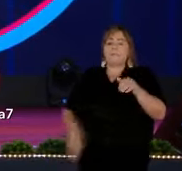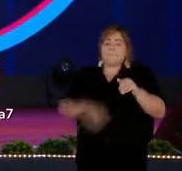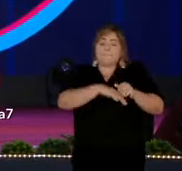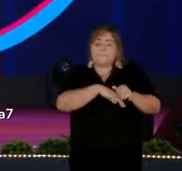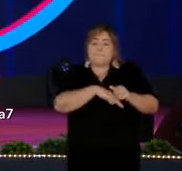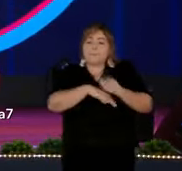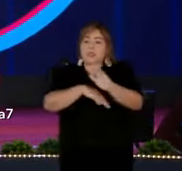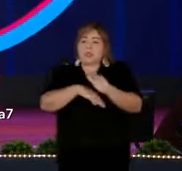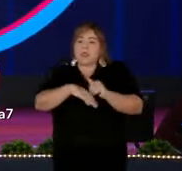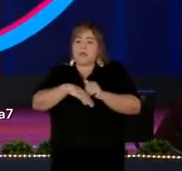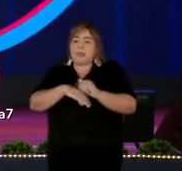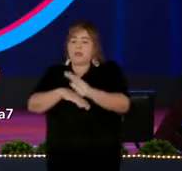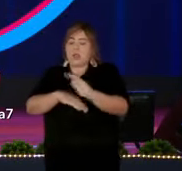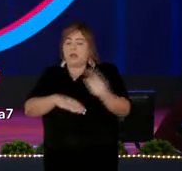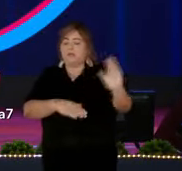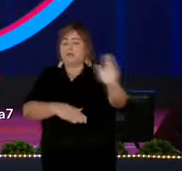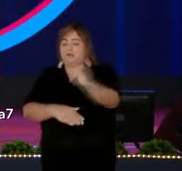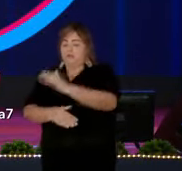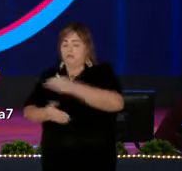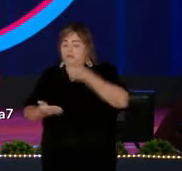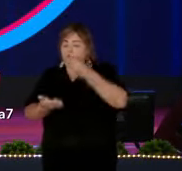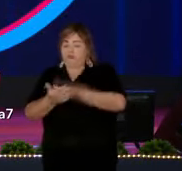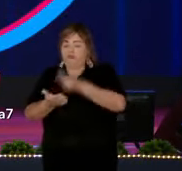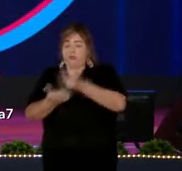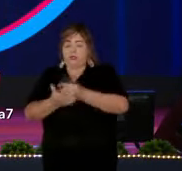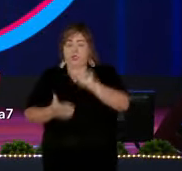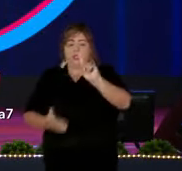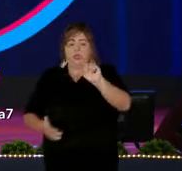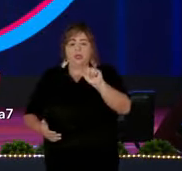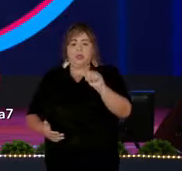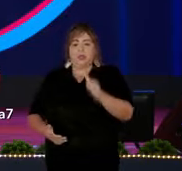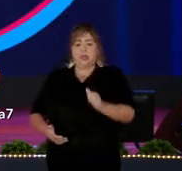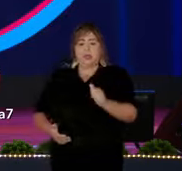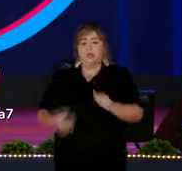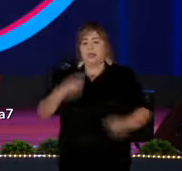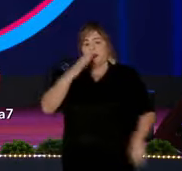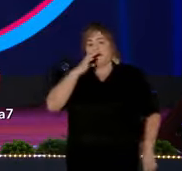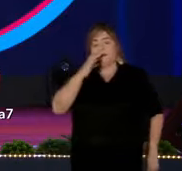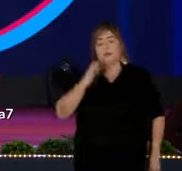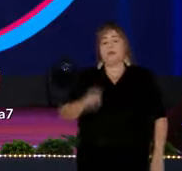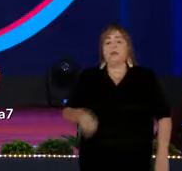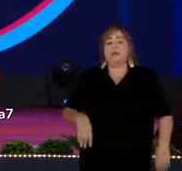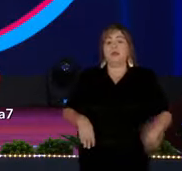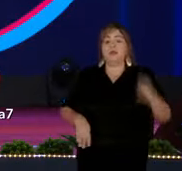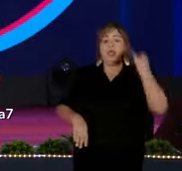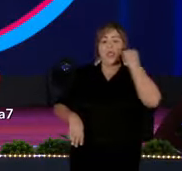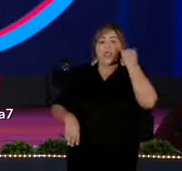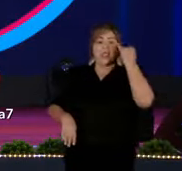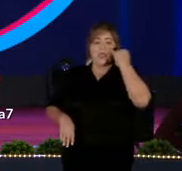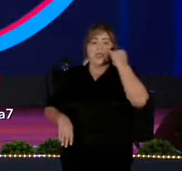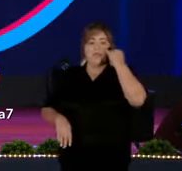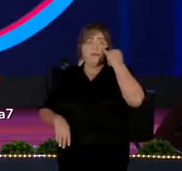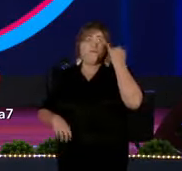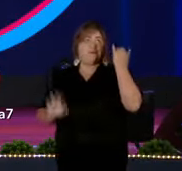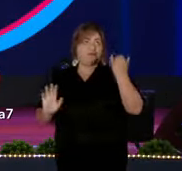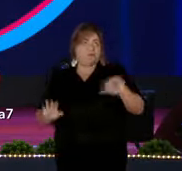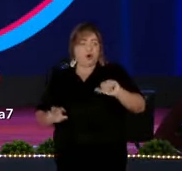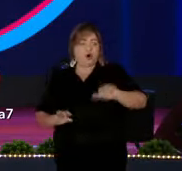tu diezmo y tu ofrenda. Y si no, también lo puedes hacer si está fuera, pero bien lejos de aquí, por PayPal.